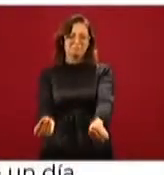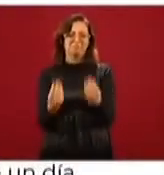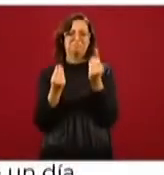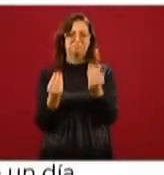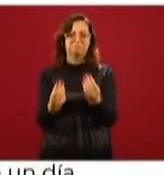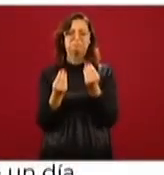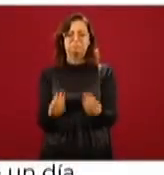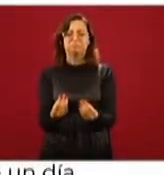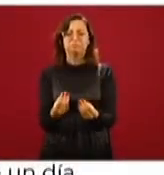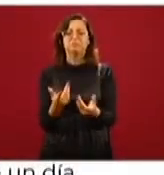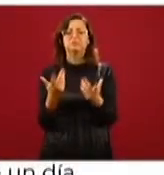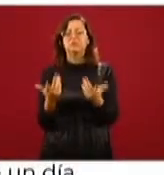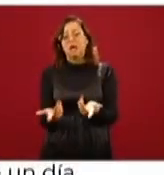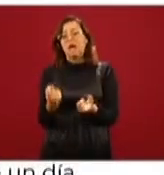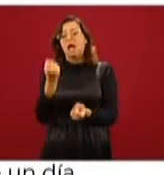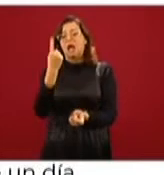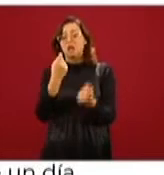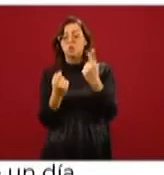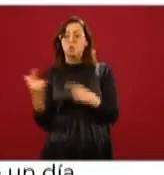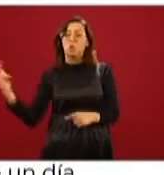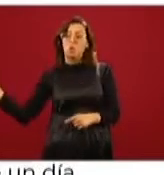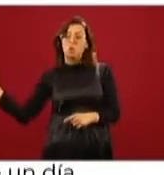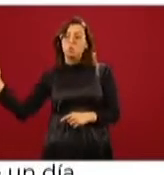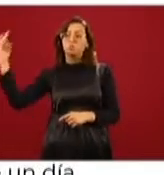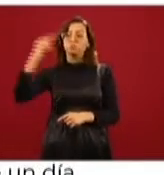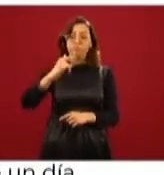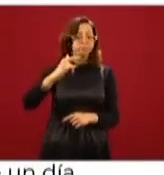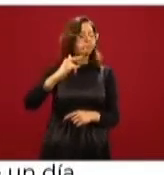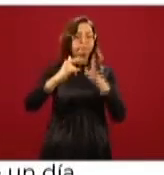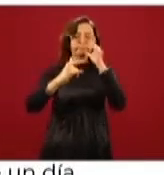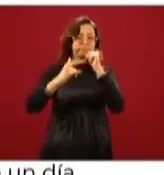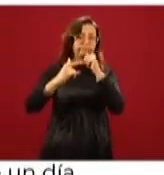hacia el norte y luego regresan por el área de San Mateo para ser